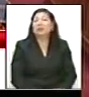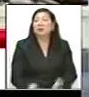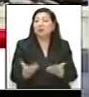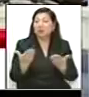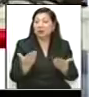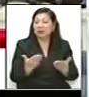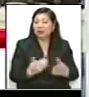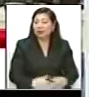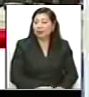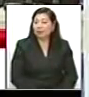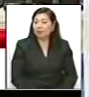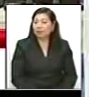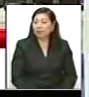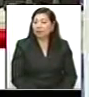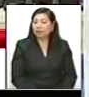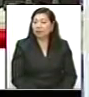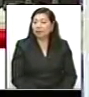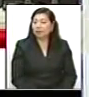Invitados.